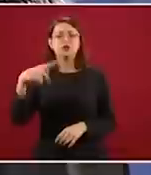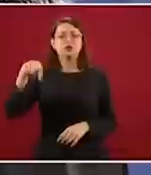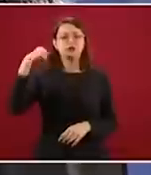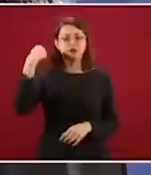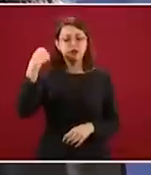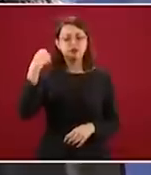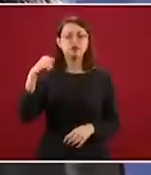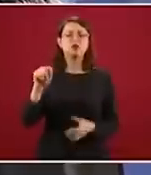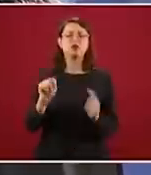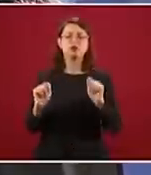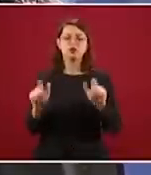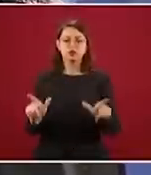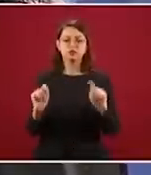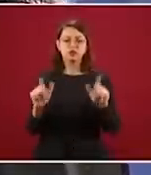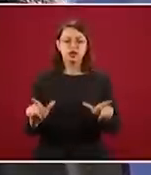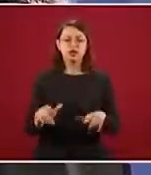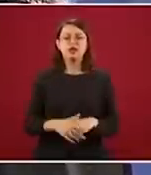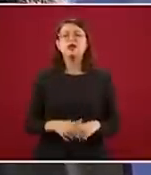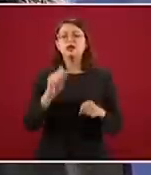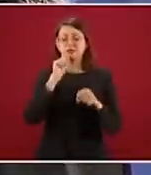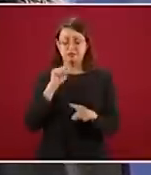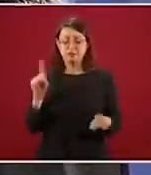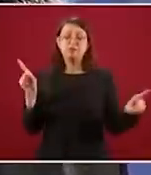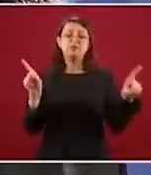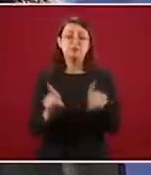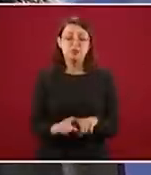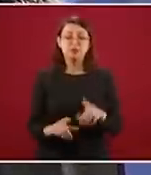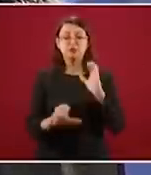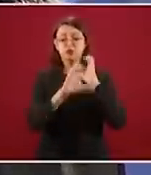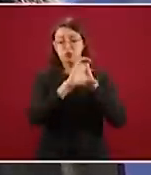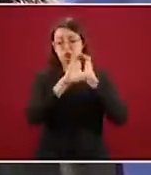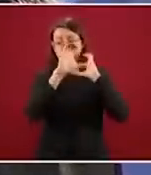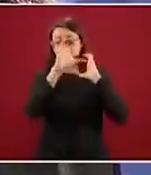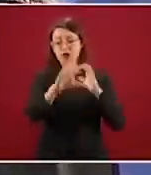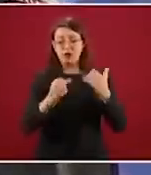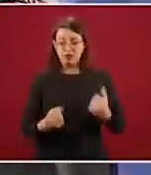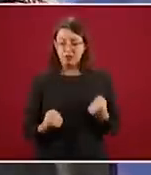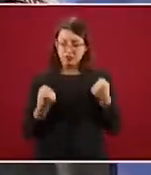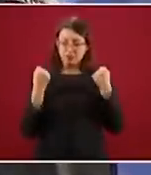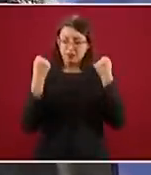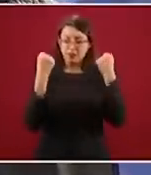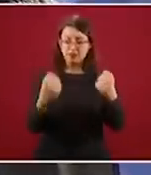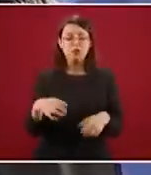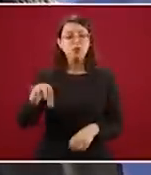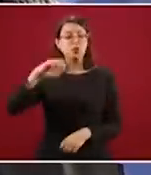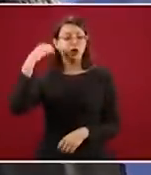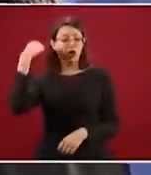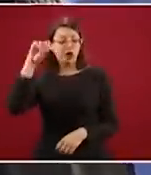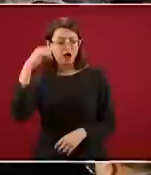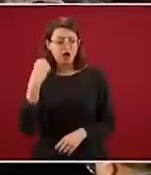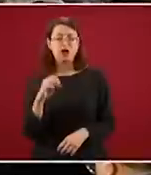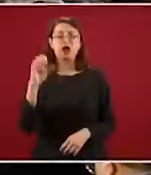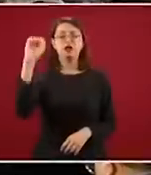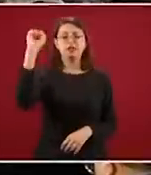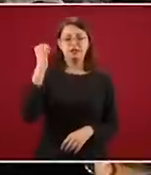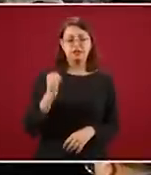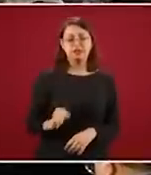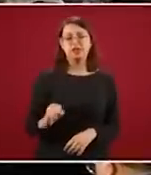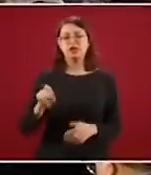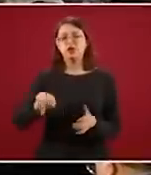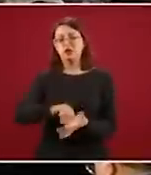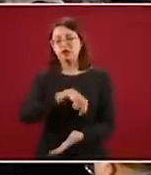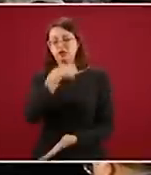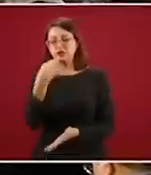7 eventos a convoyes que transportaban hidrocarburos en los estados de Oaxaca, Sinaloa, Tamaulipas